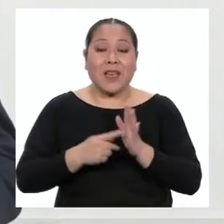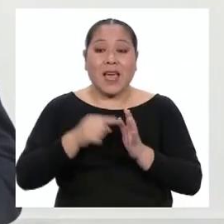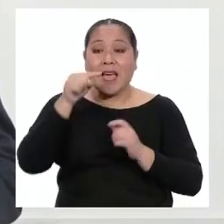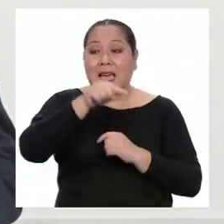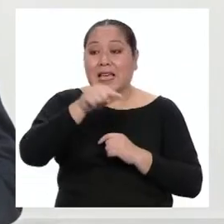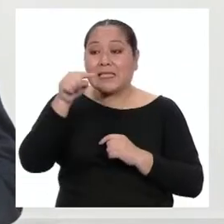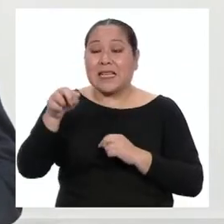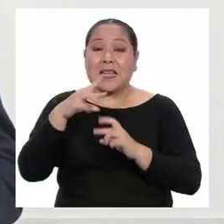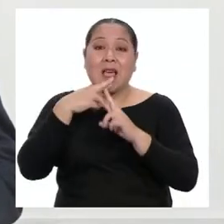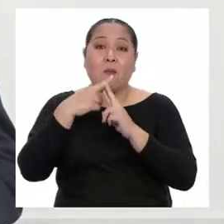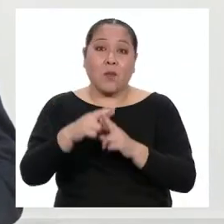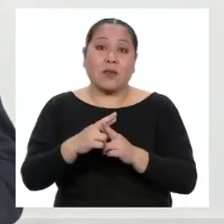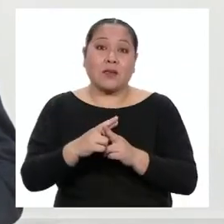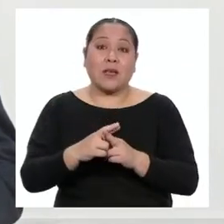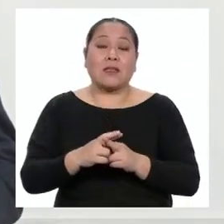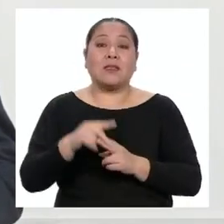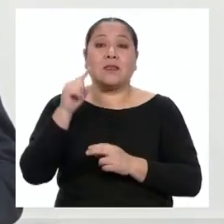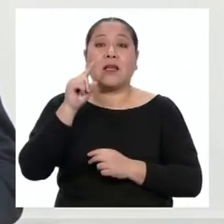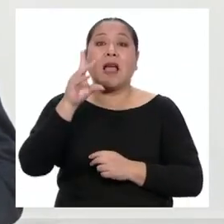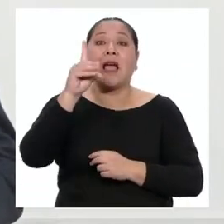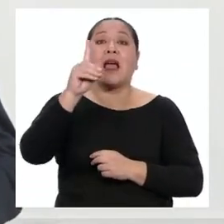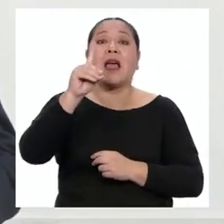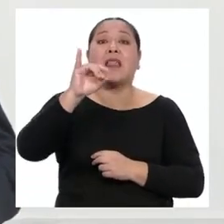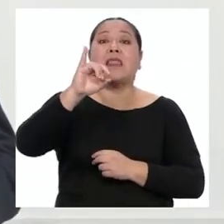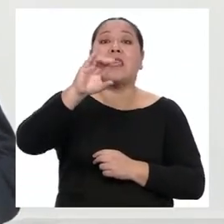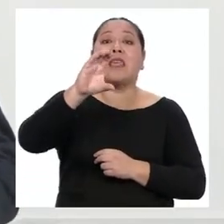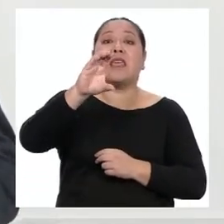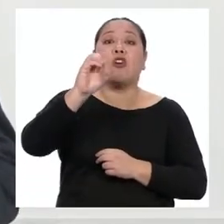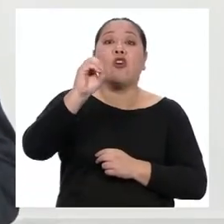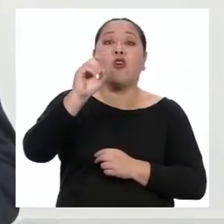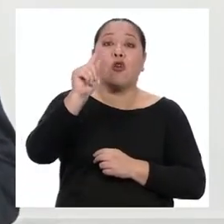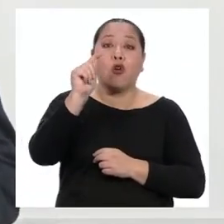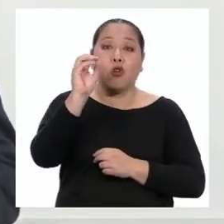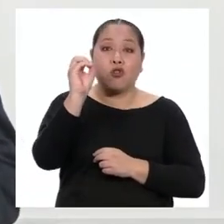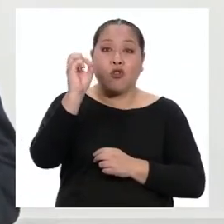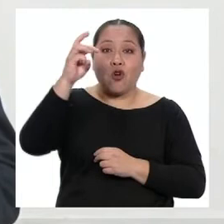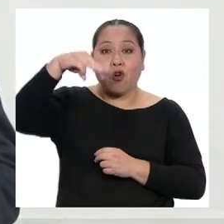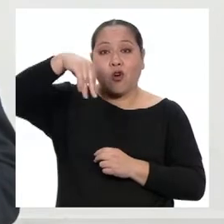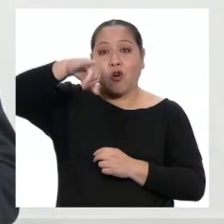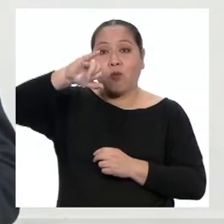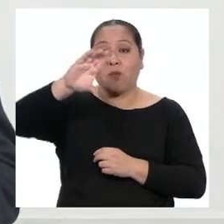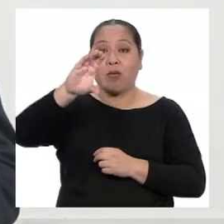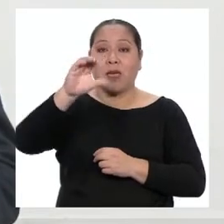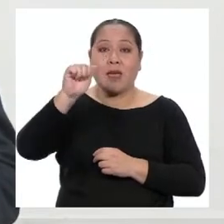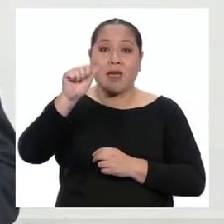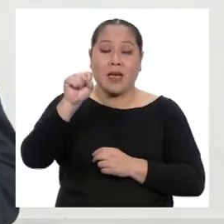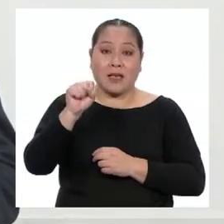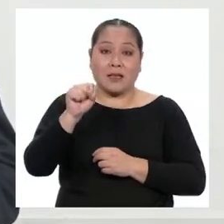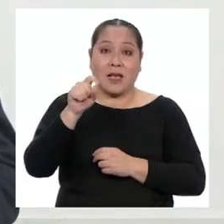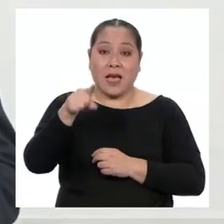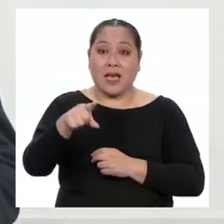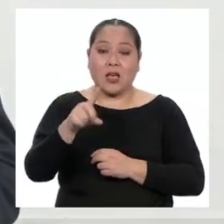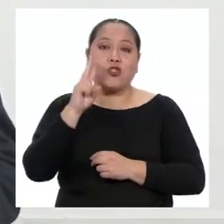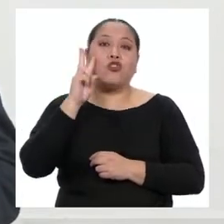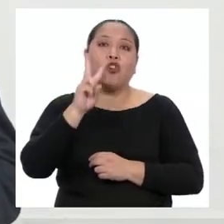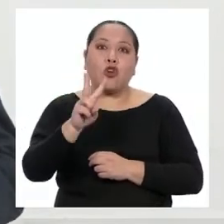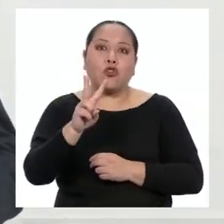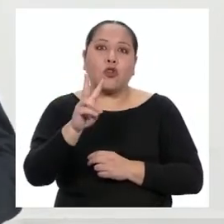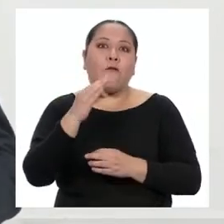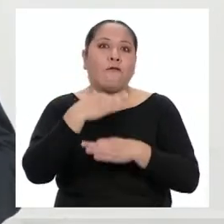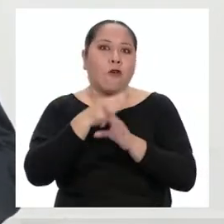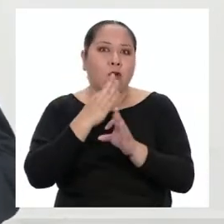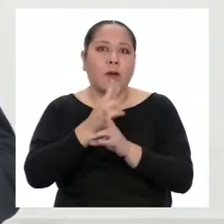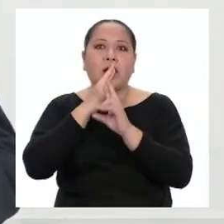respuestas tendrían que ser dicotómicas, es decir, solo hay dos opciones, sí o no.